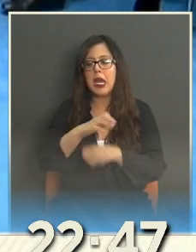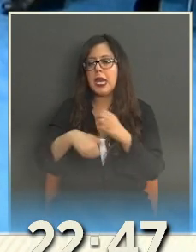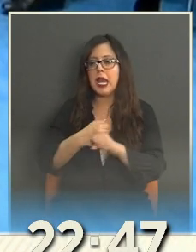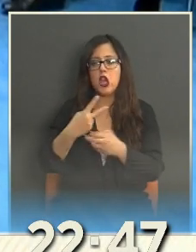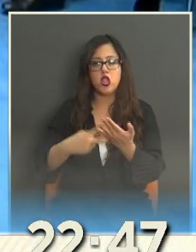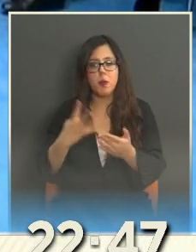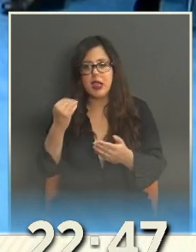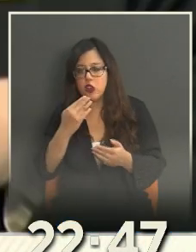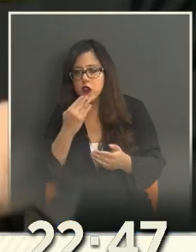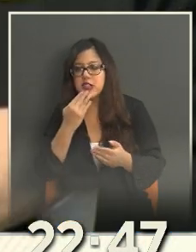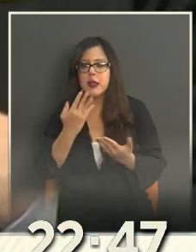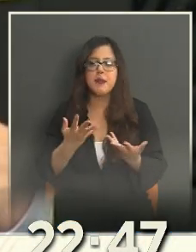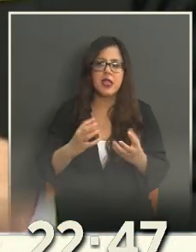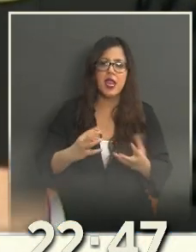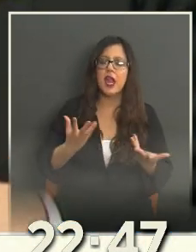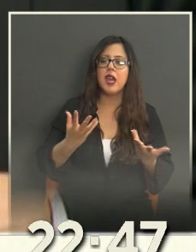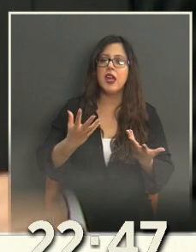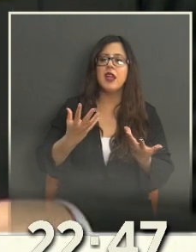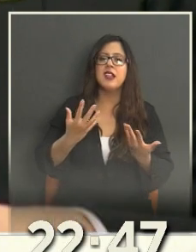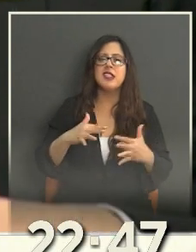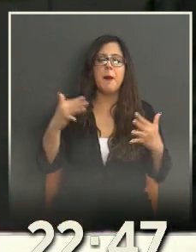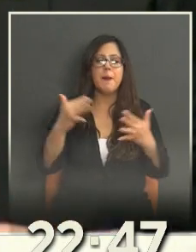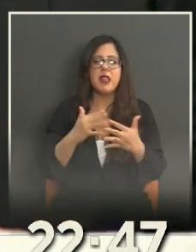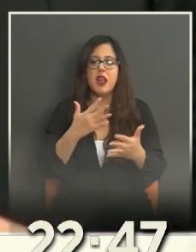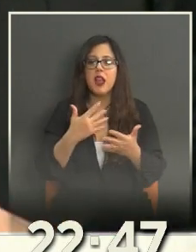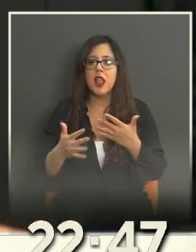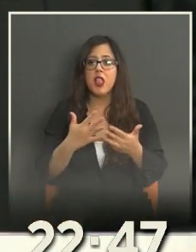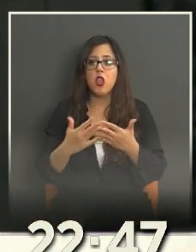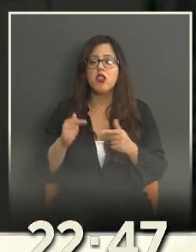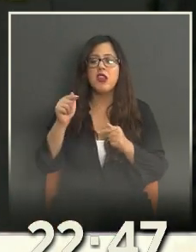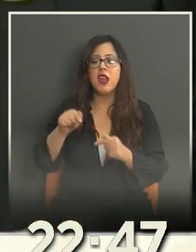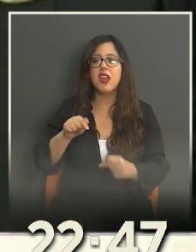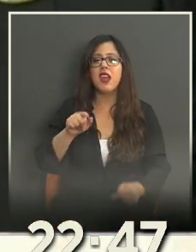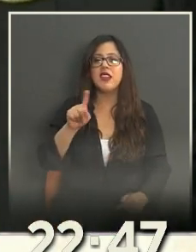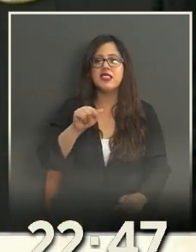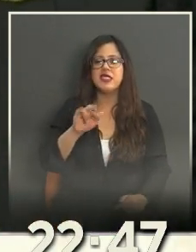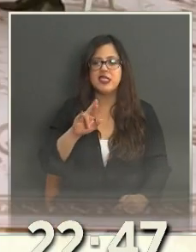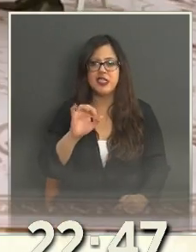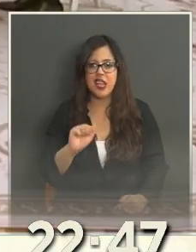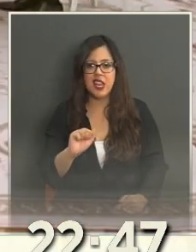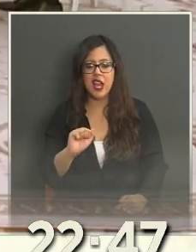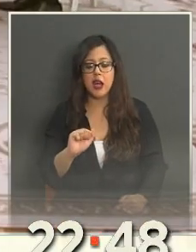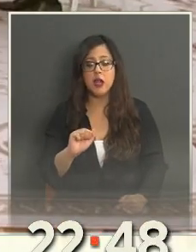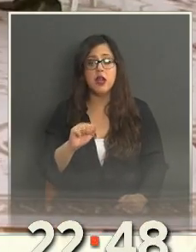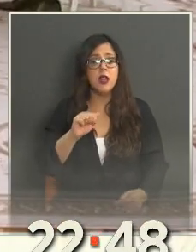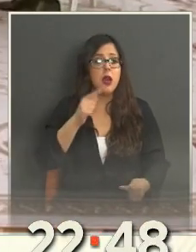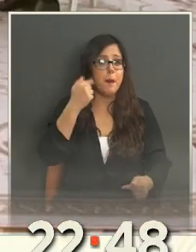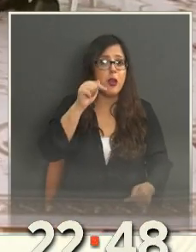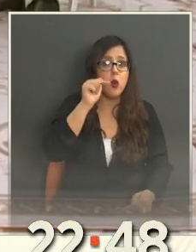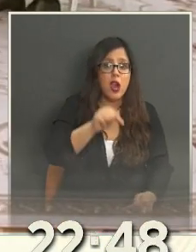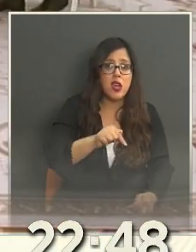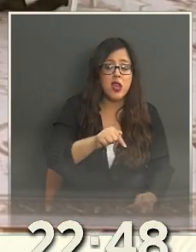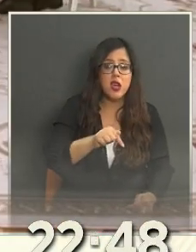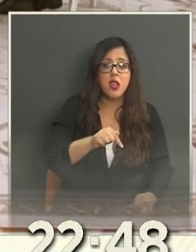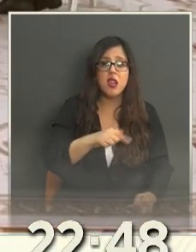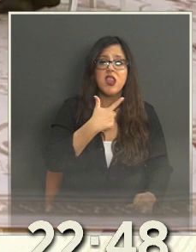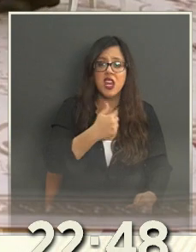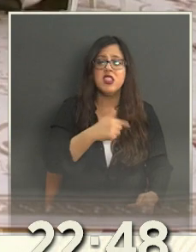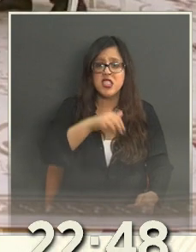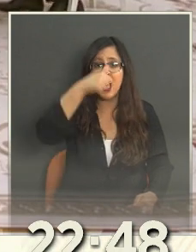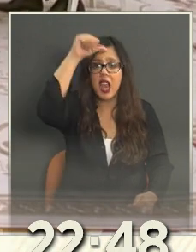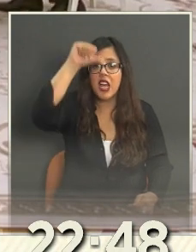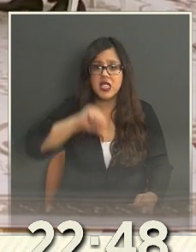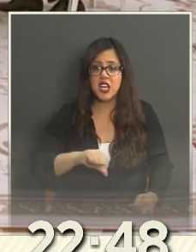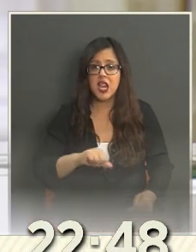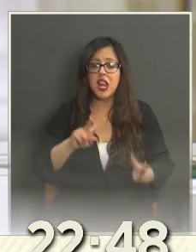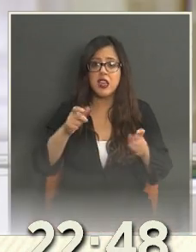2015 y vi que occidente es lo que le ofrece como disuasión son sanciones económicas que ya cuando se ya ha vivido después